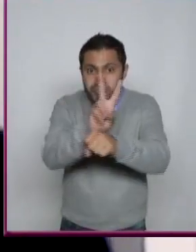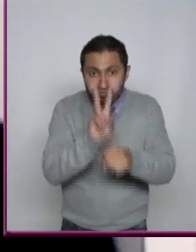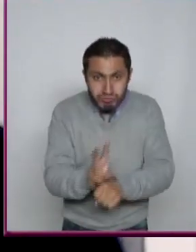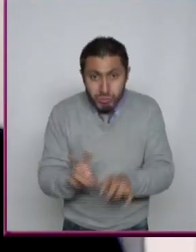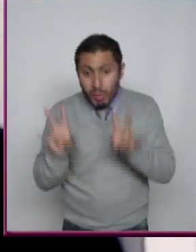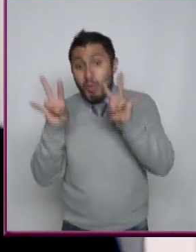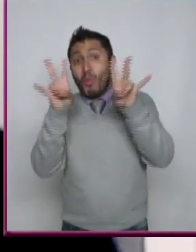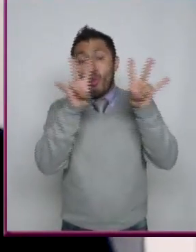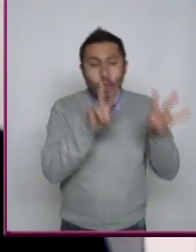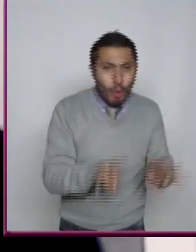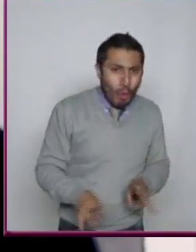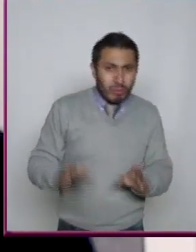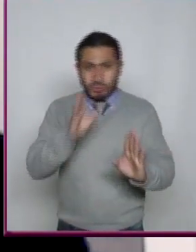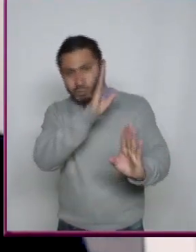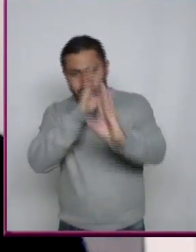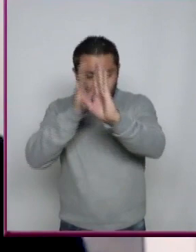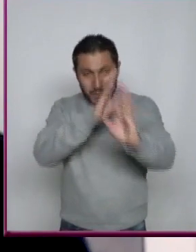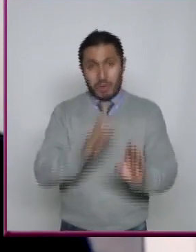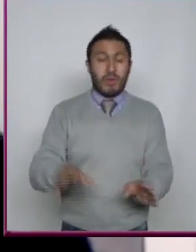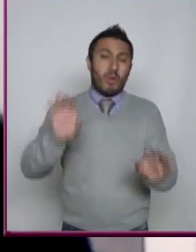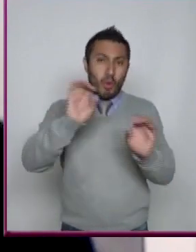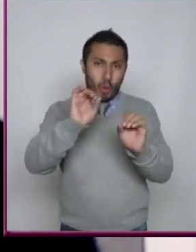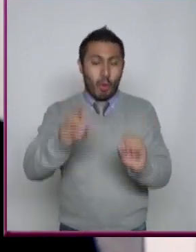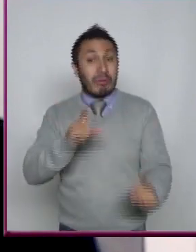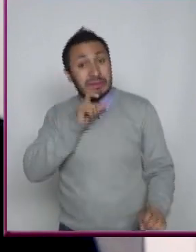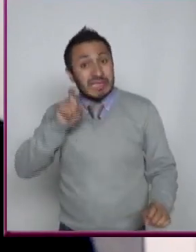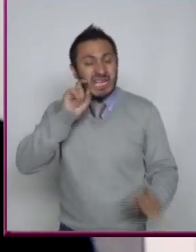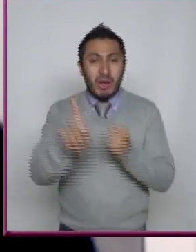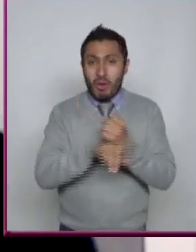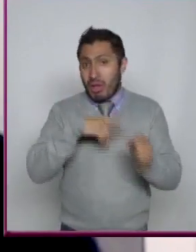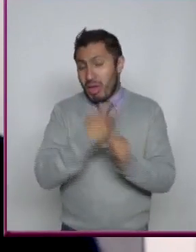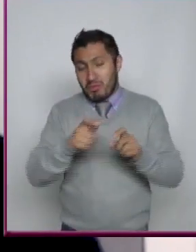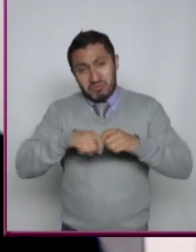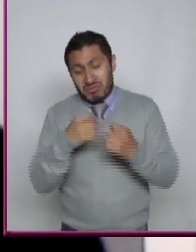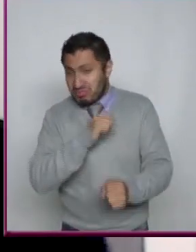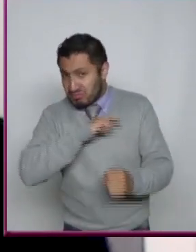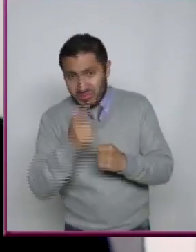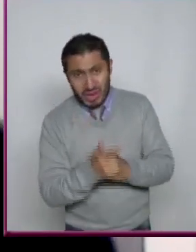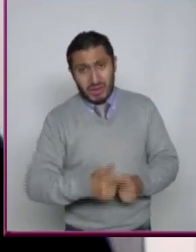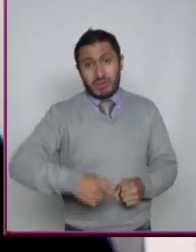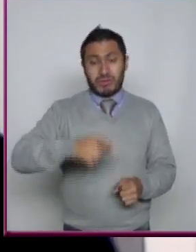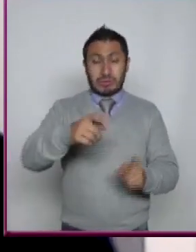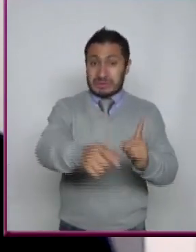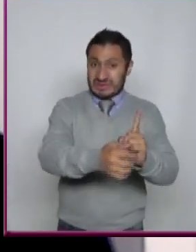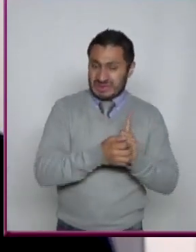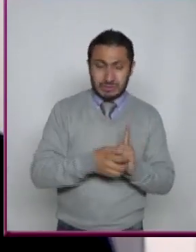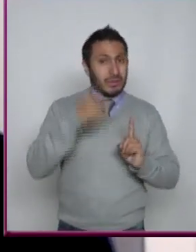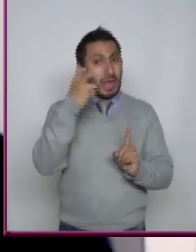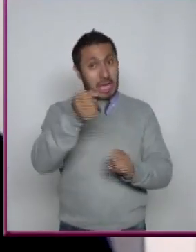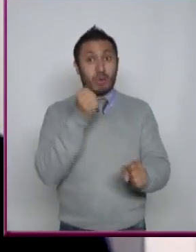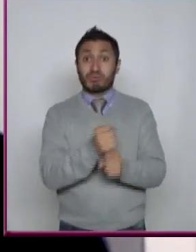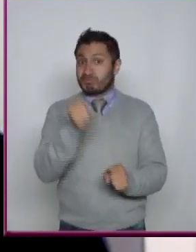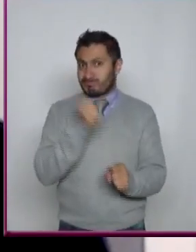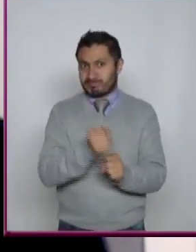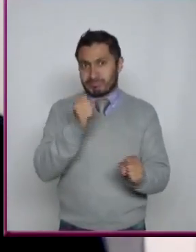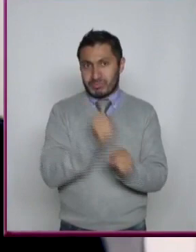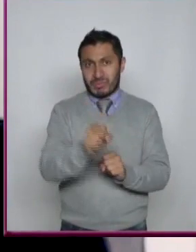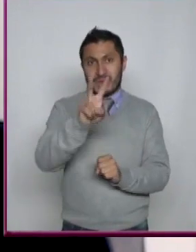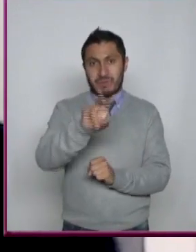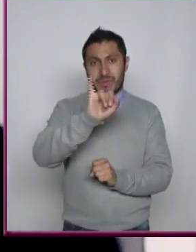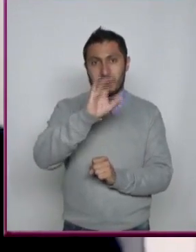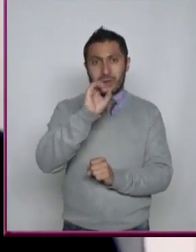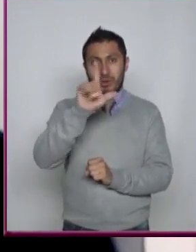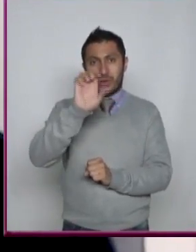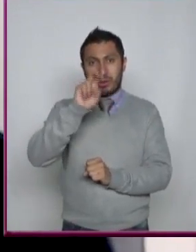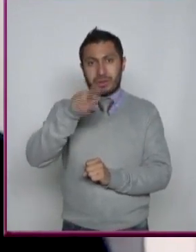violentar física y o sexualmente para esto, para no perderla. Y eso es violencia, ¿no? Y en la violencia